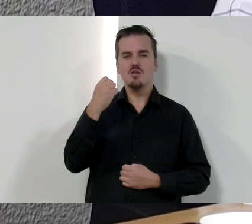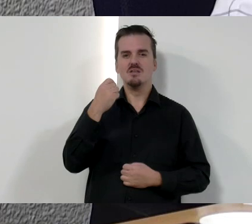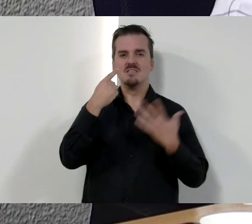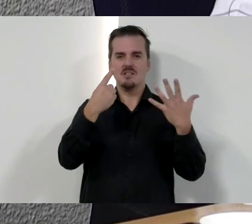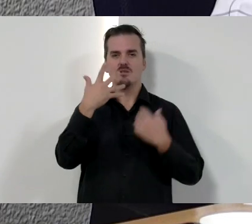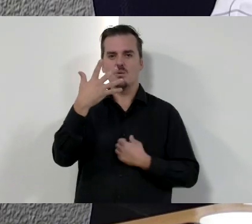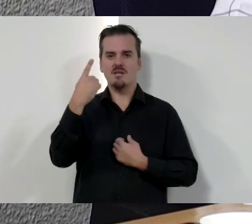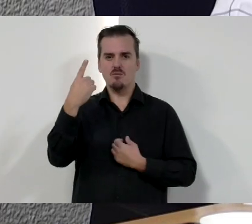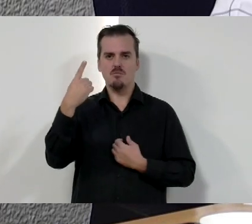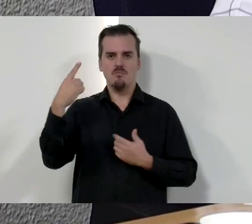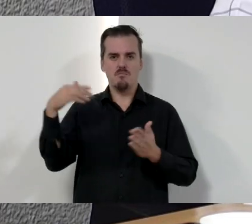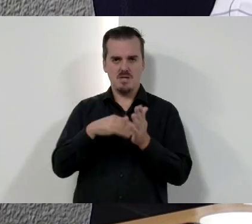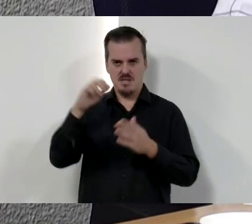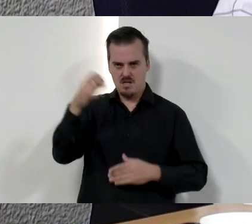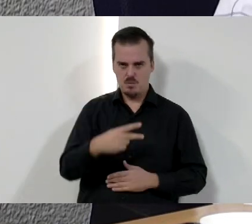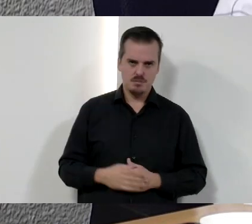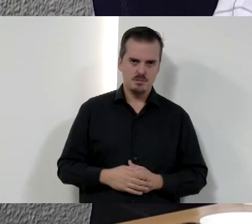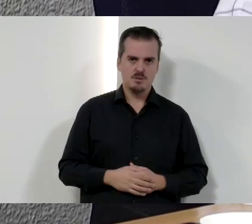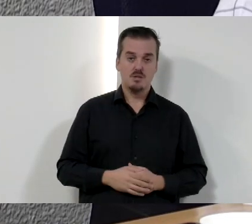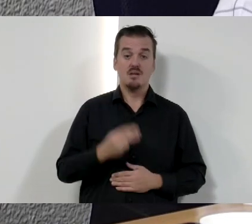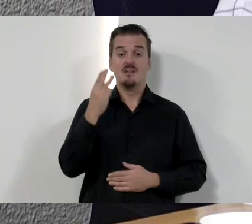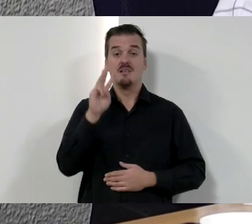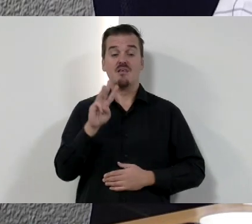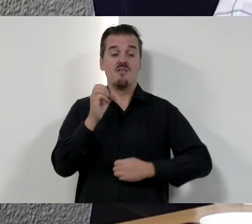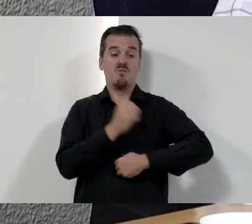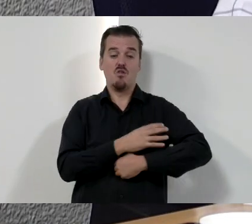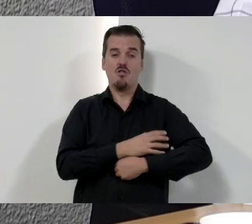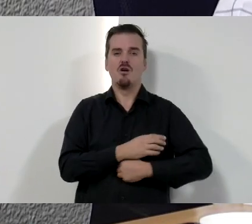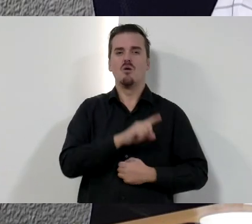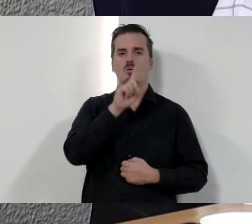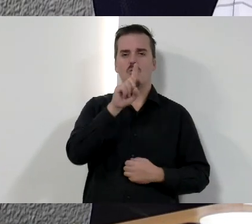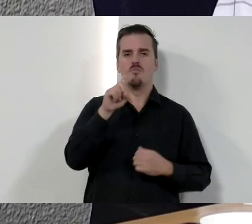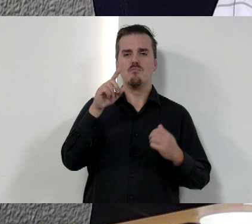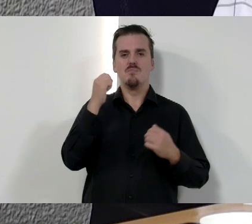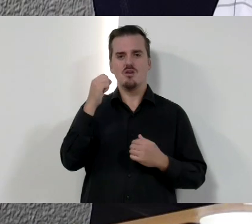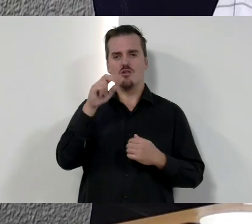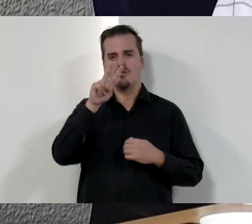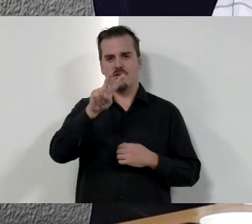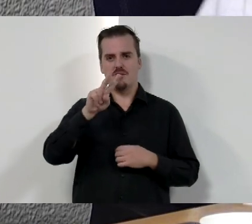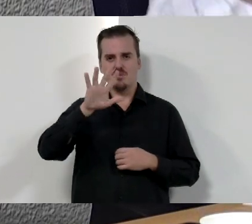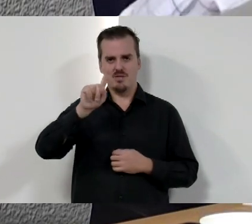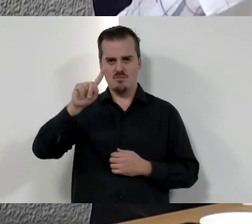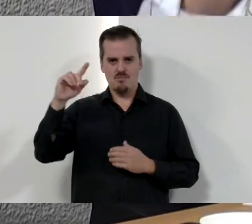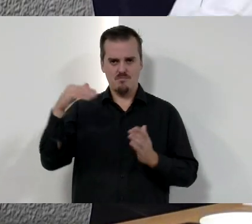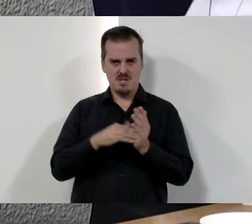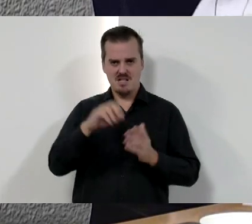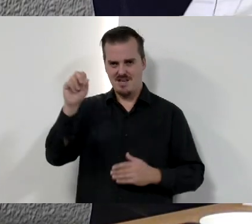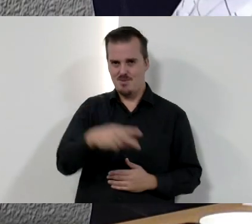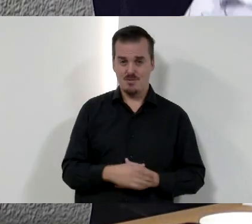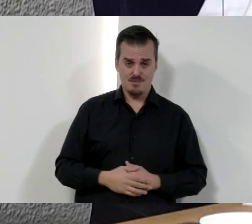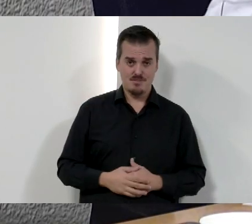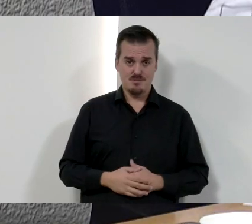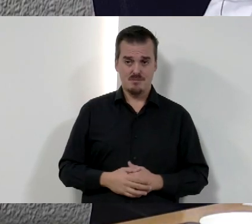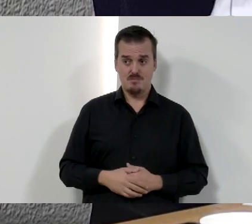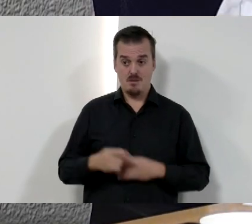1.655.000 euros y un tercer fondo de 1.200.000 euros. Y esto ha ido a los negocios, a